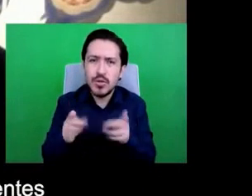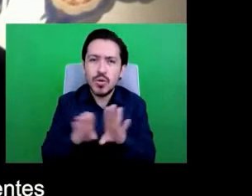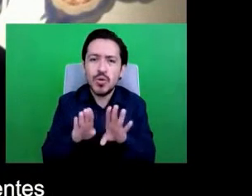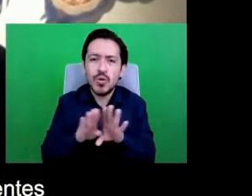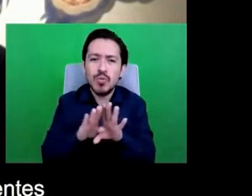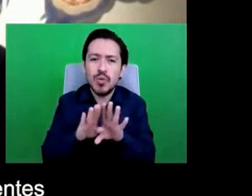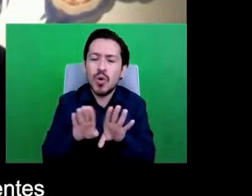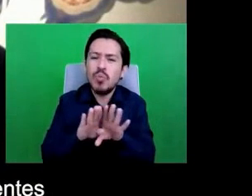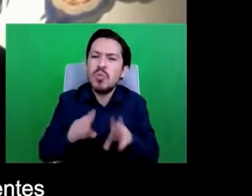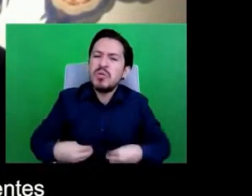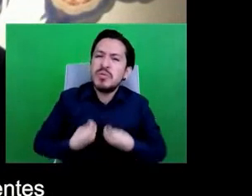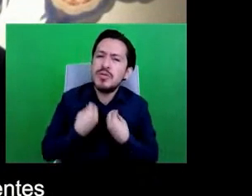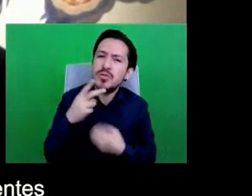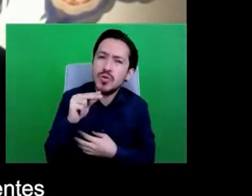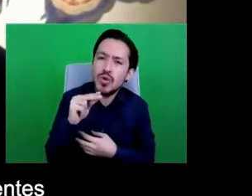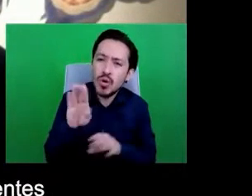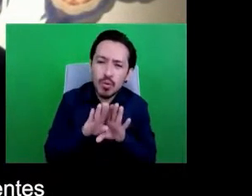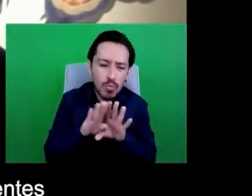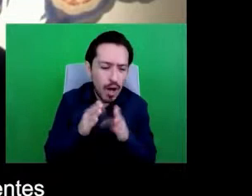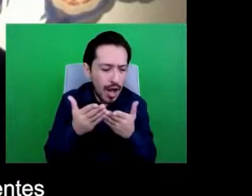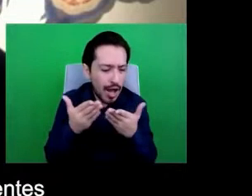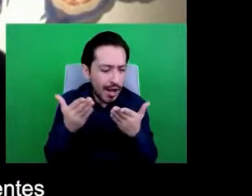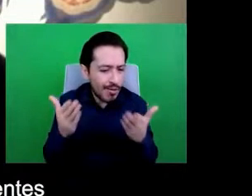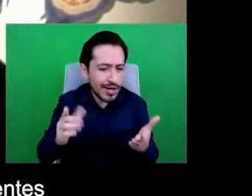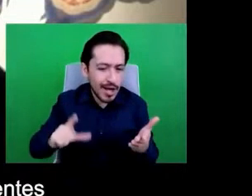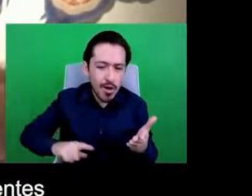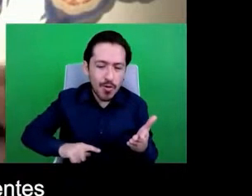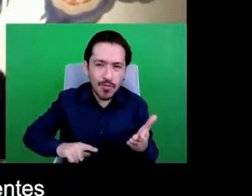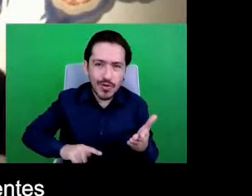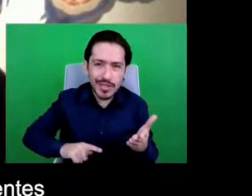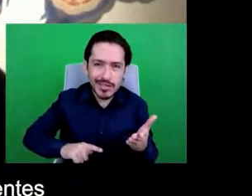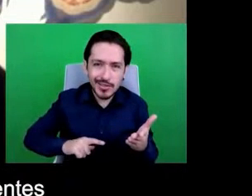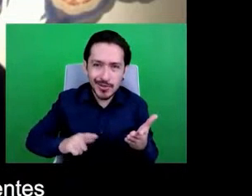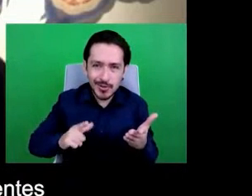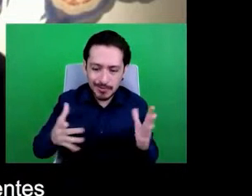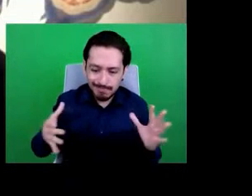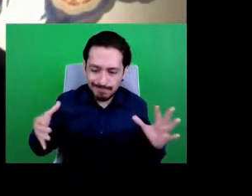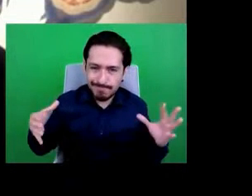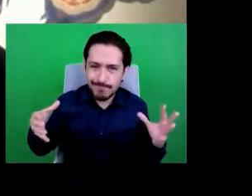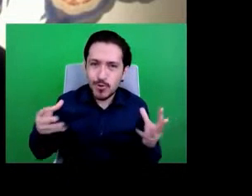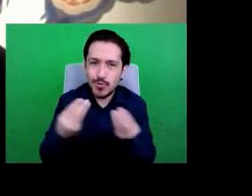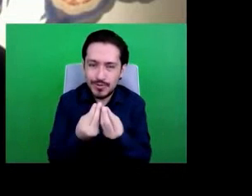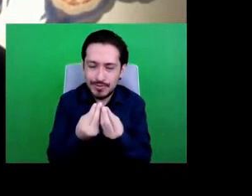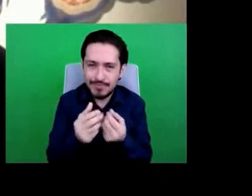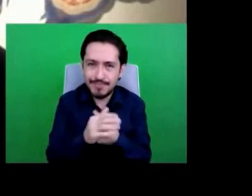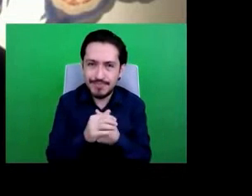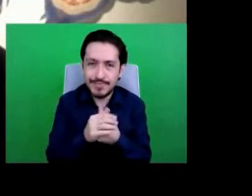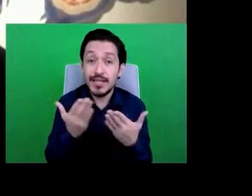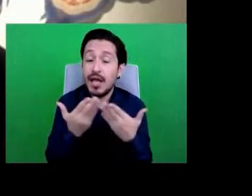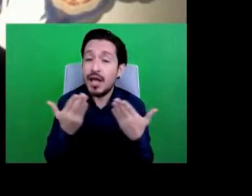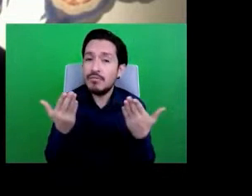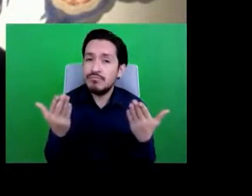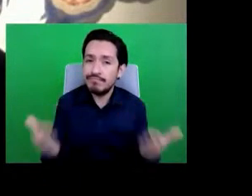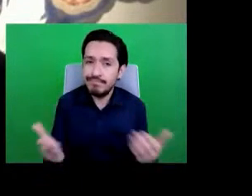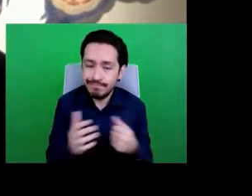gobiernos se organizan en diferentes departamentos o áreas. En la actualidad,